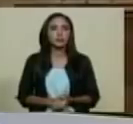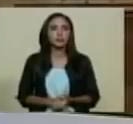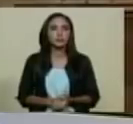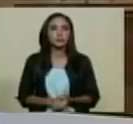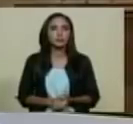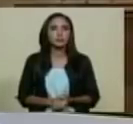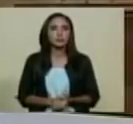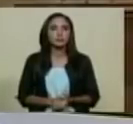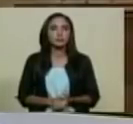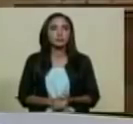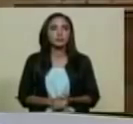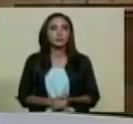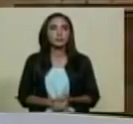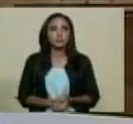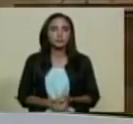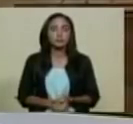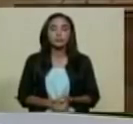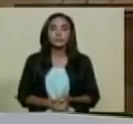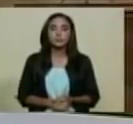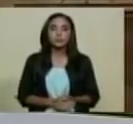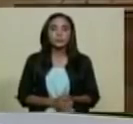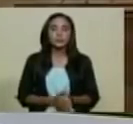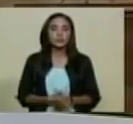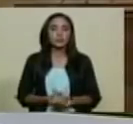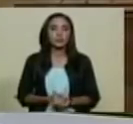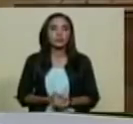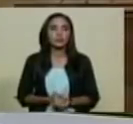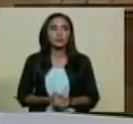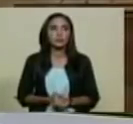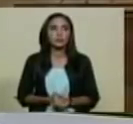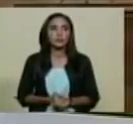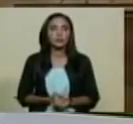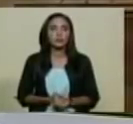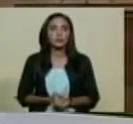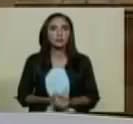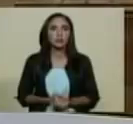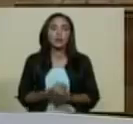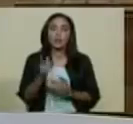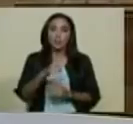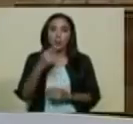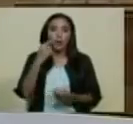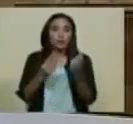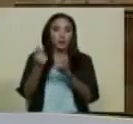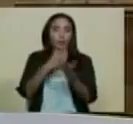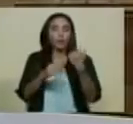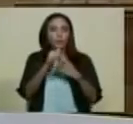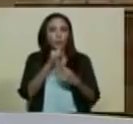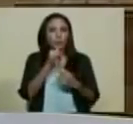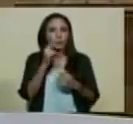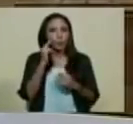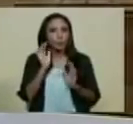Fíjense ustedes lo que ha sido y es la inversión pública. Escuchen este dato.